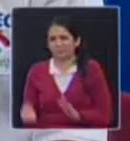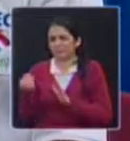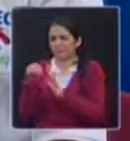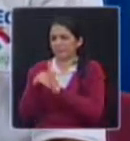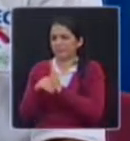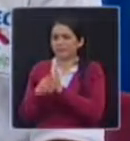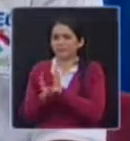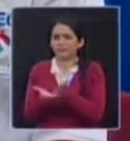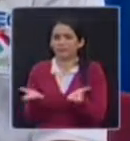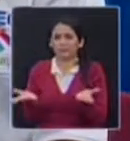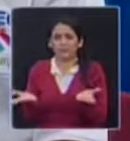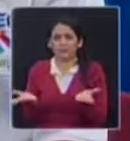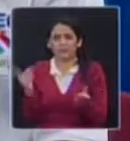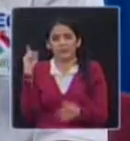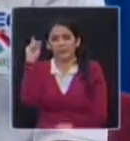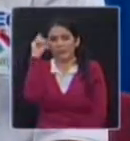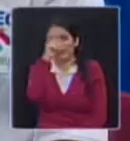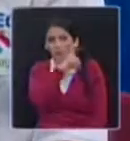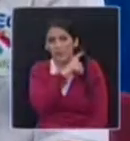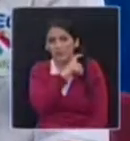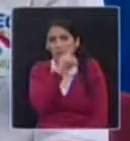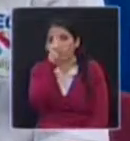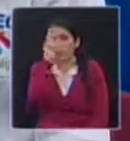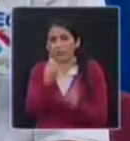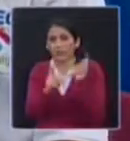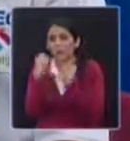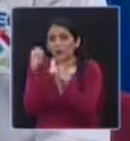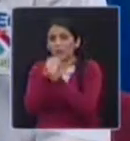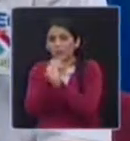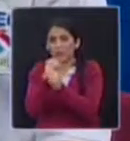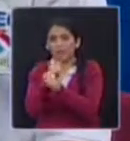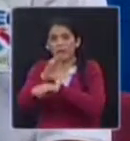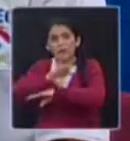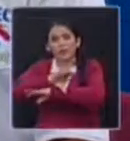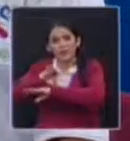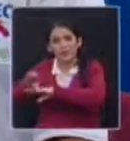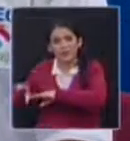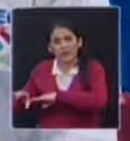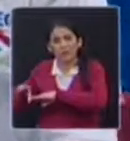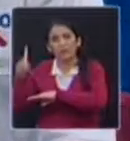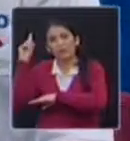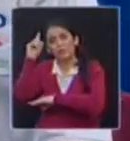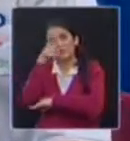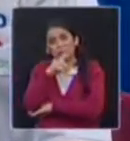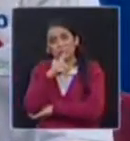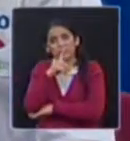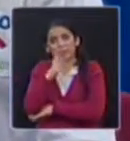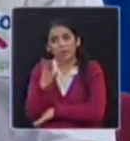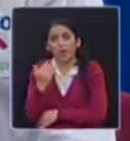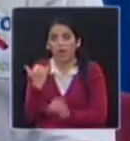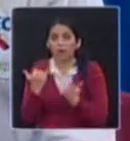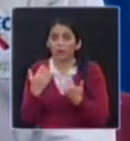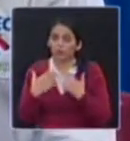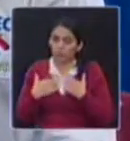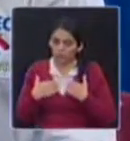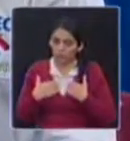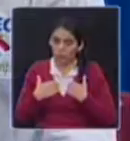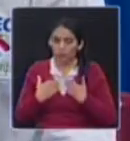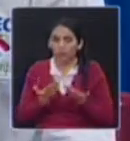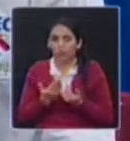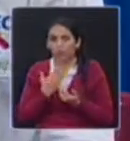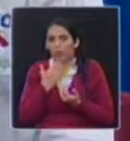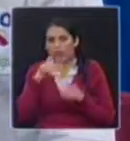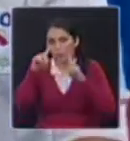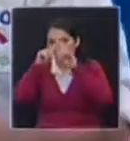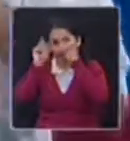medida afecta al agro y desestimula la inversión en el campo. Yo le pregunto a nuestros amigos